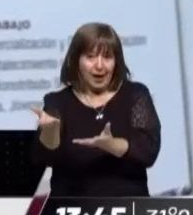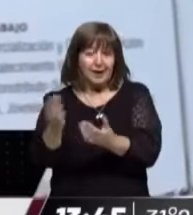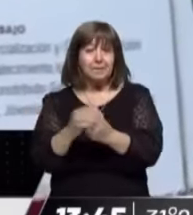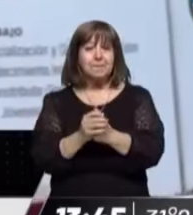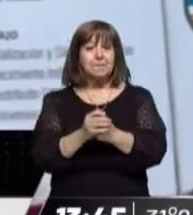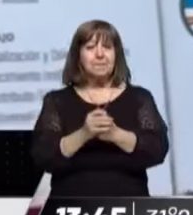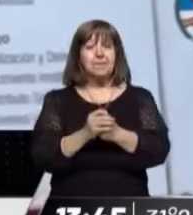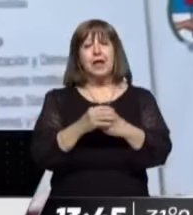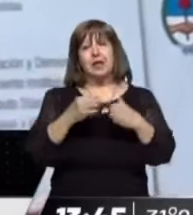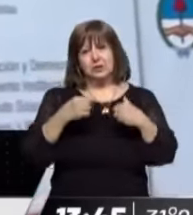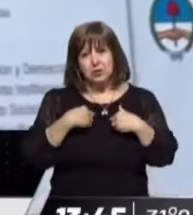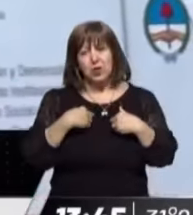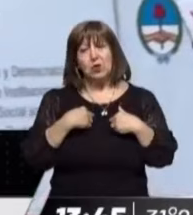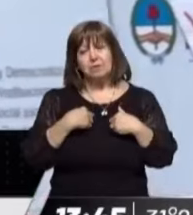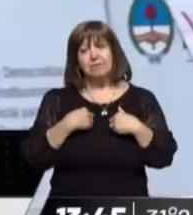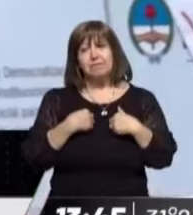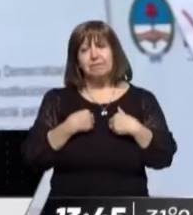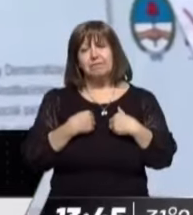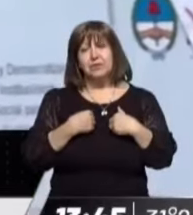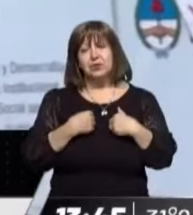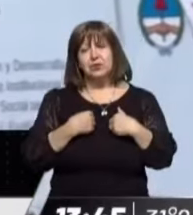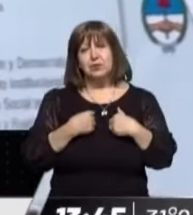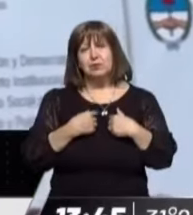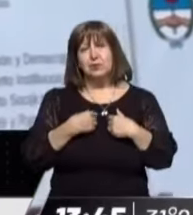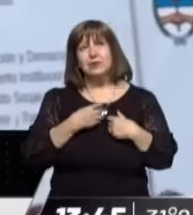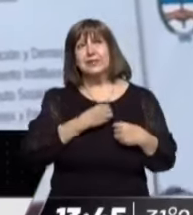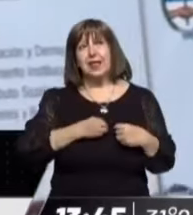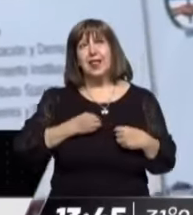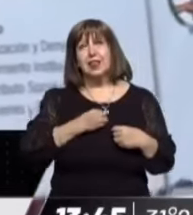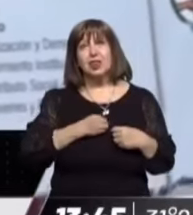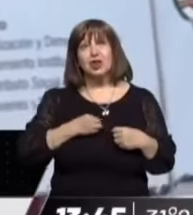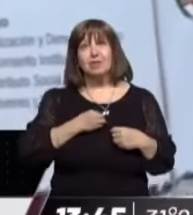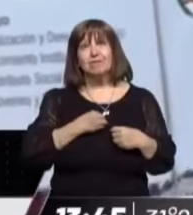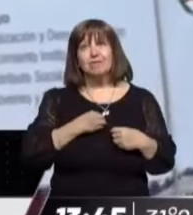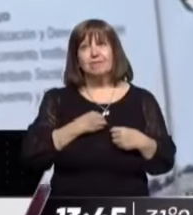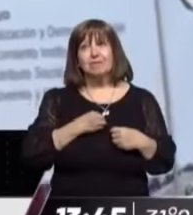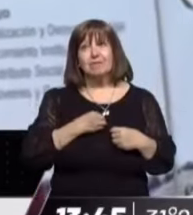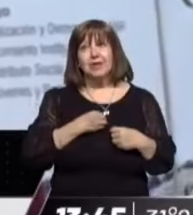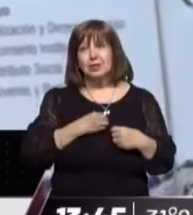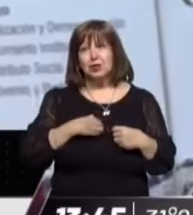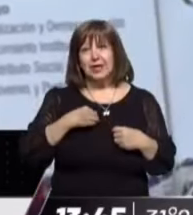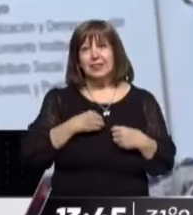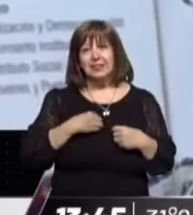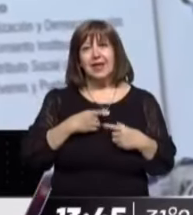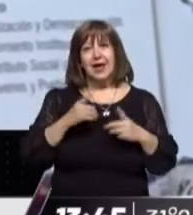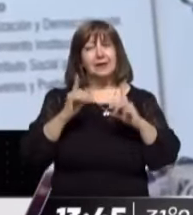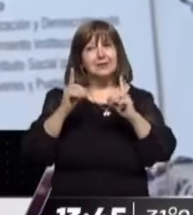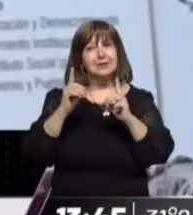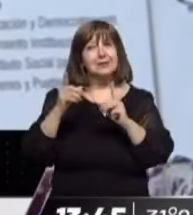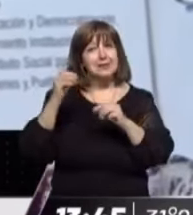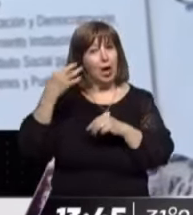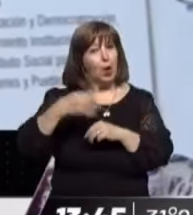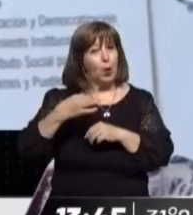tan tan rápida tan espantosa no s es difícil